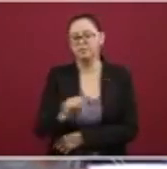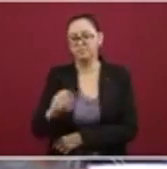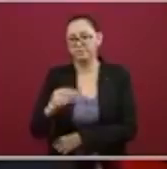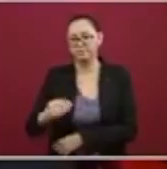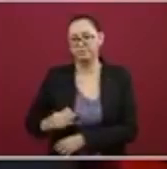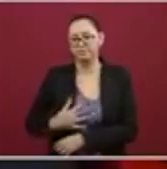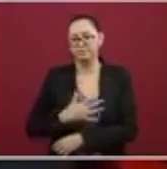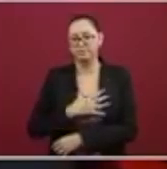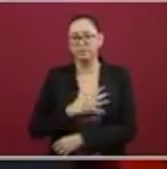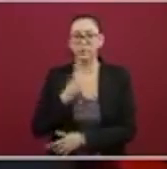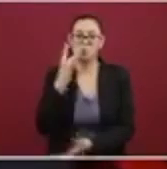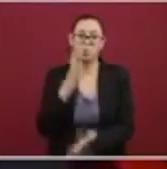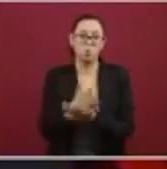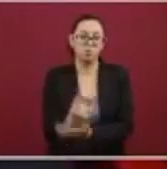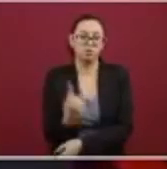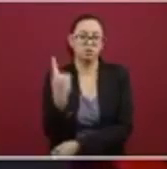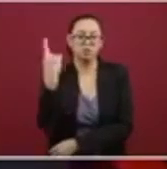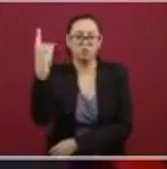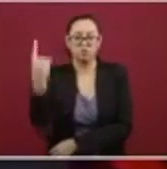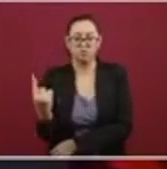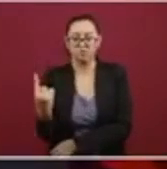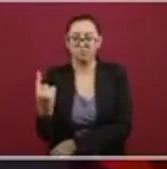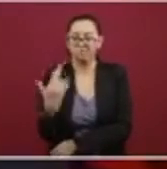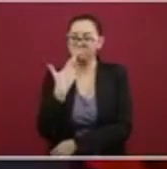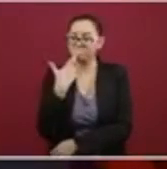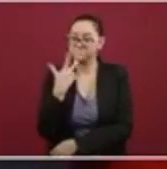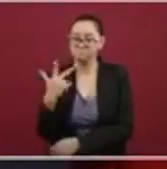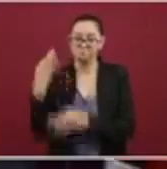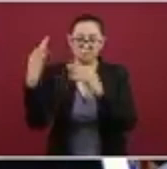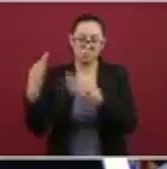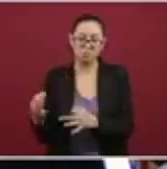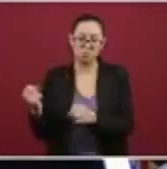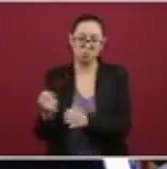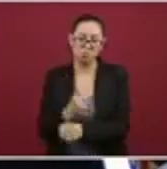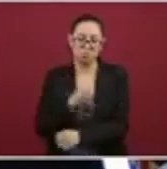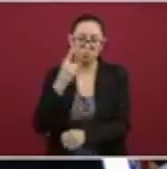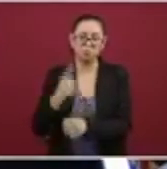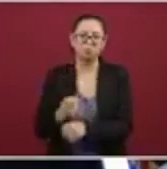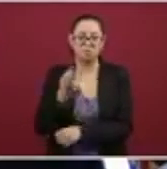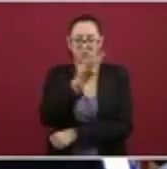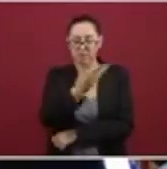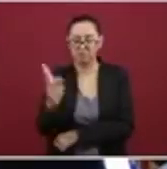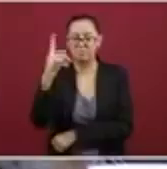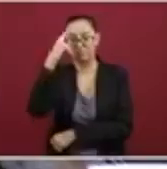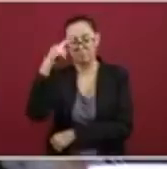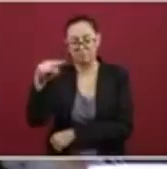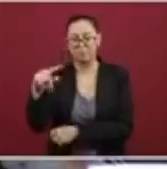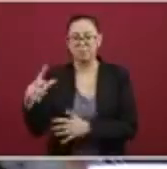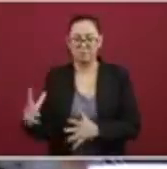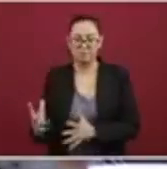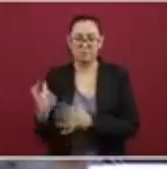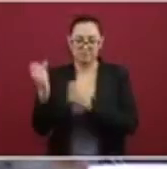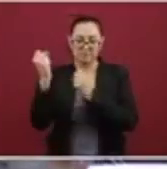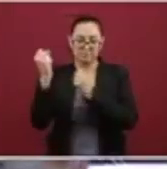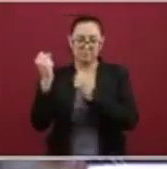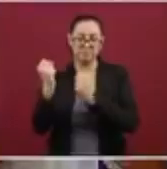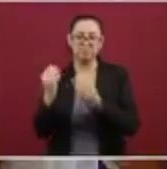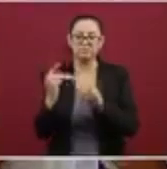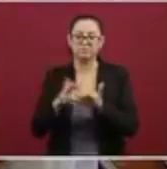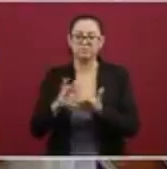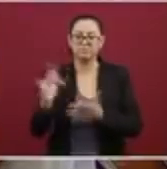es el único servicio y el mejor y la mejor oportunidad que ellas tienen para llegar. Muchas